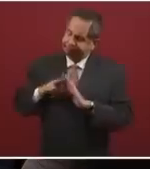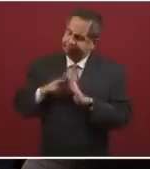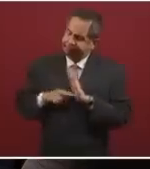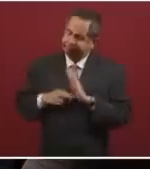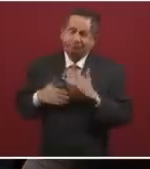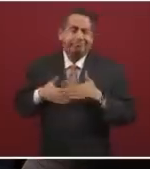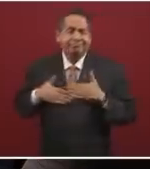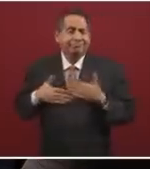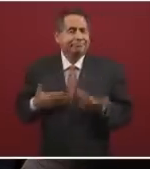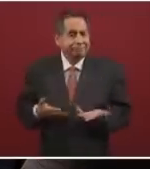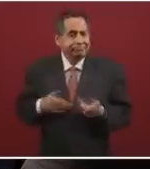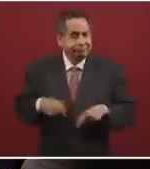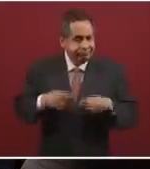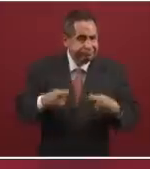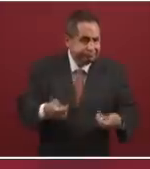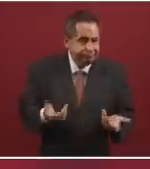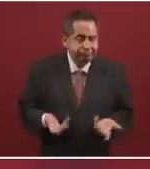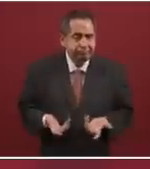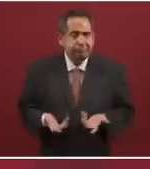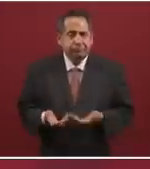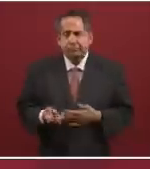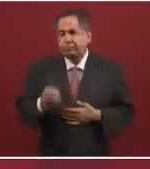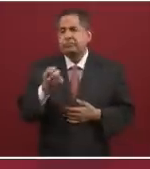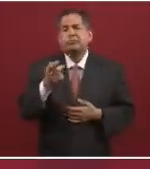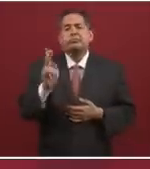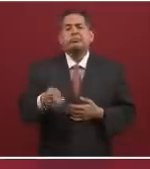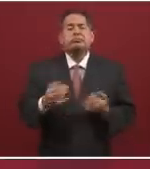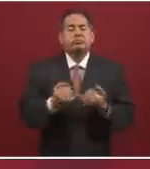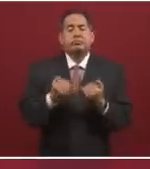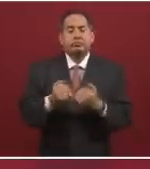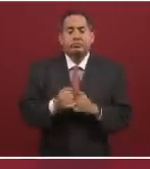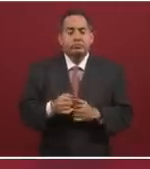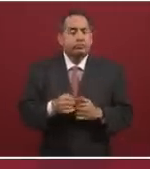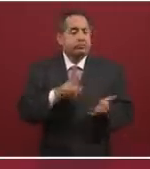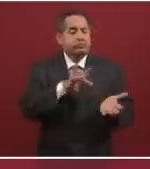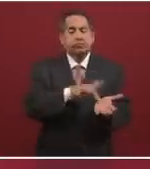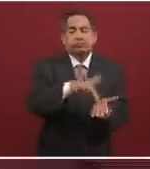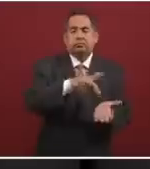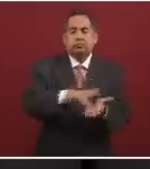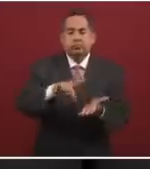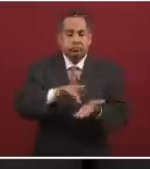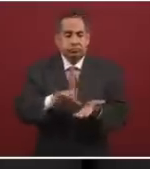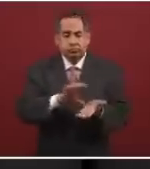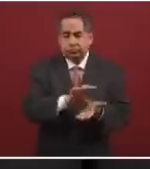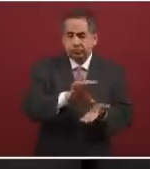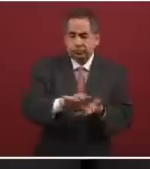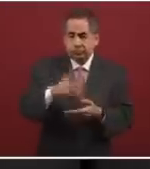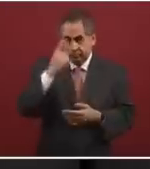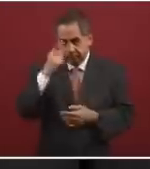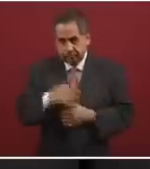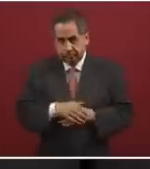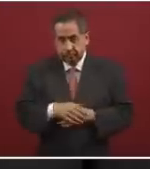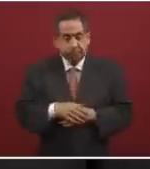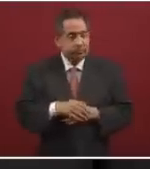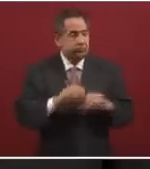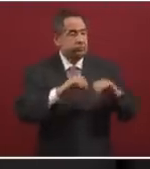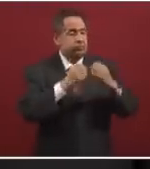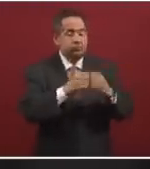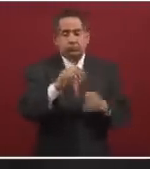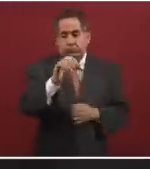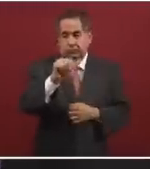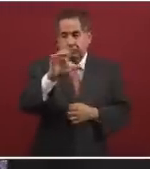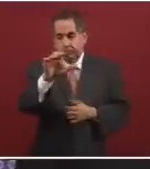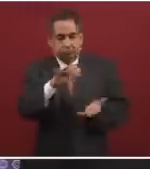Es como lo de los apoyos a las organizaciones